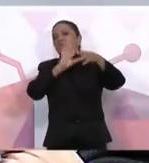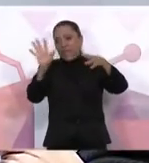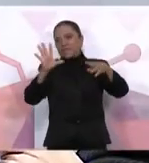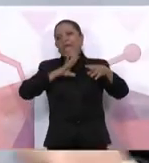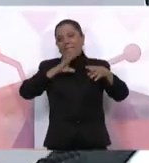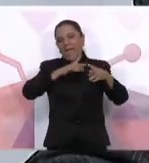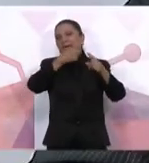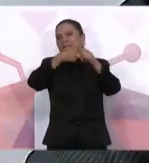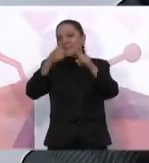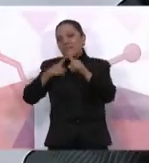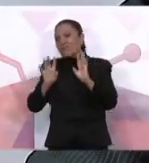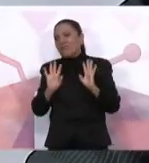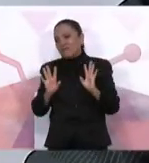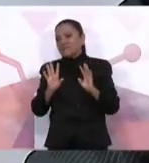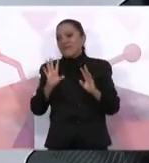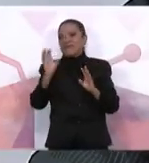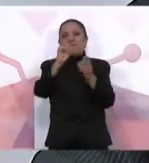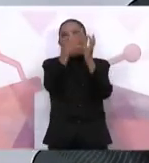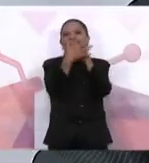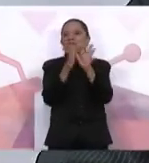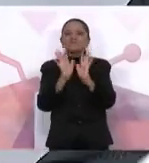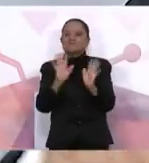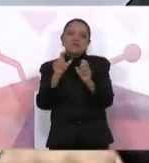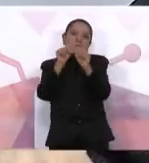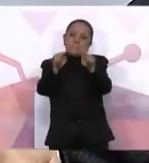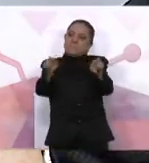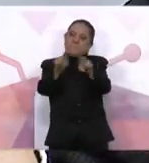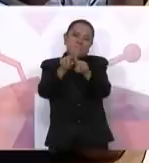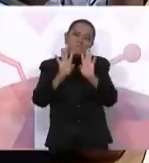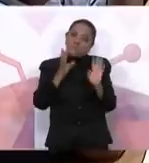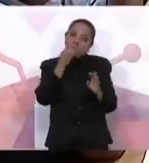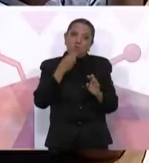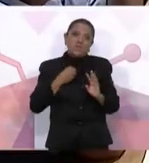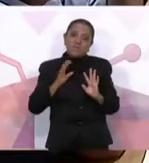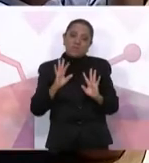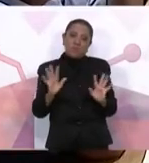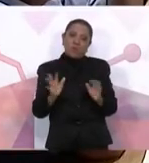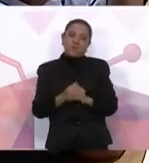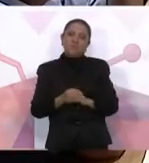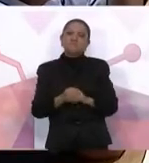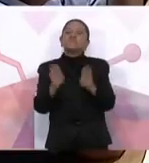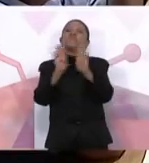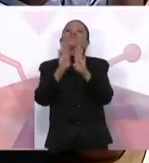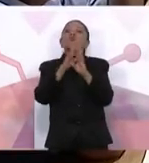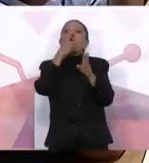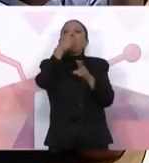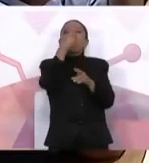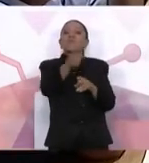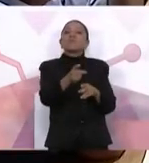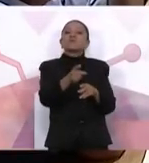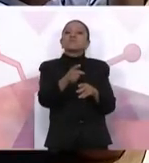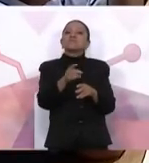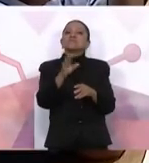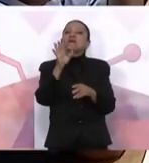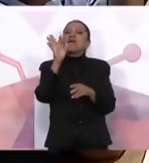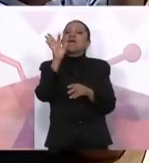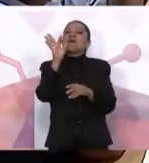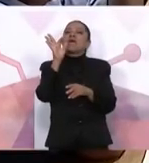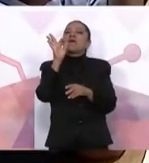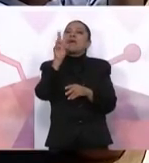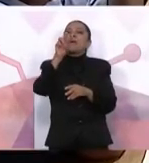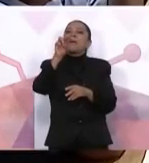no tendrán respuesta de alejandro verá porque se retiró como fidel demédicis en la segunda no podría preguntarle a otro por eso la propuesta